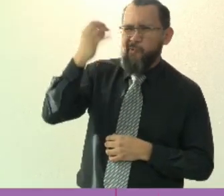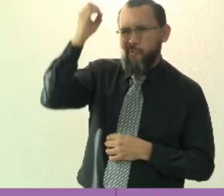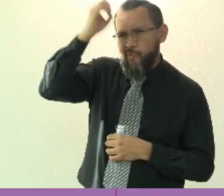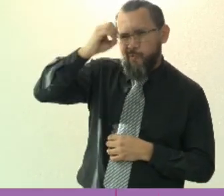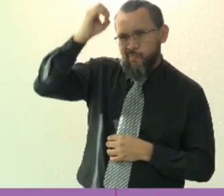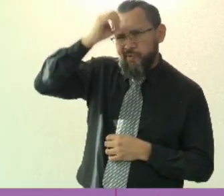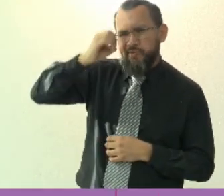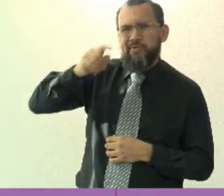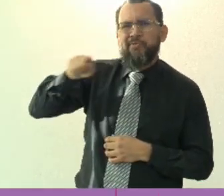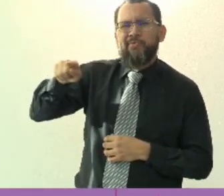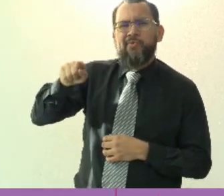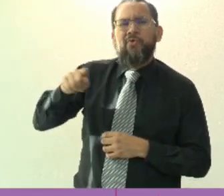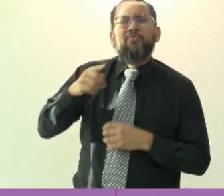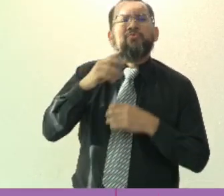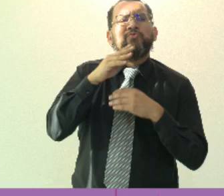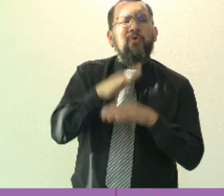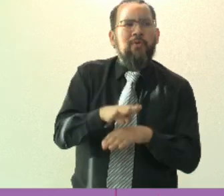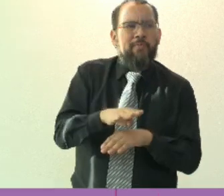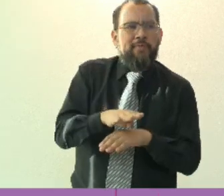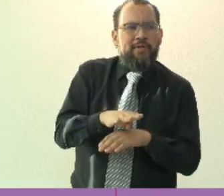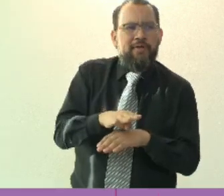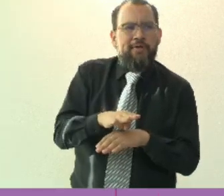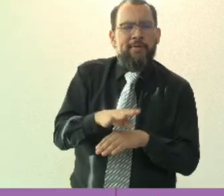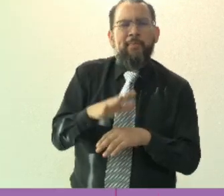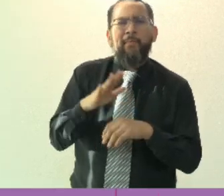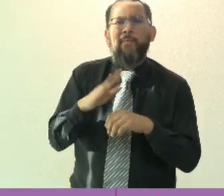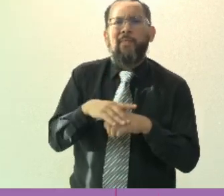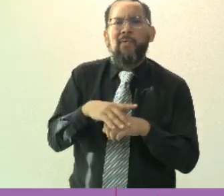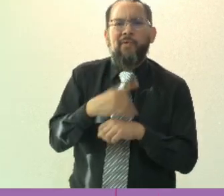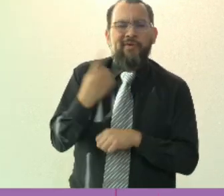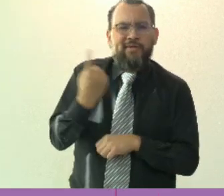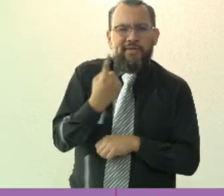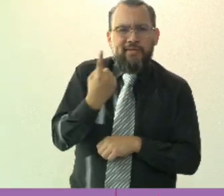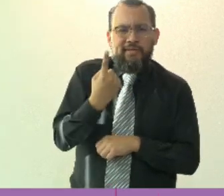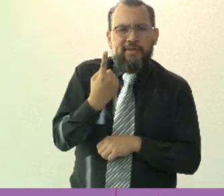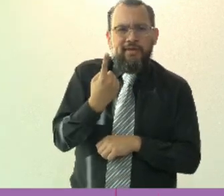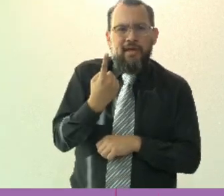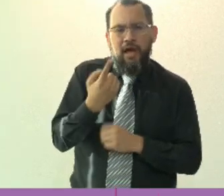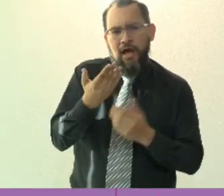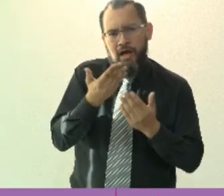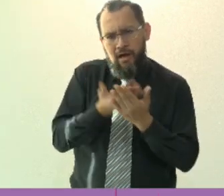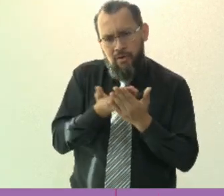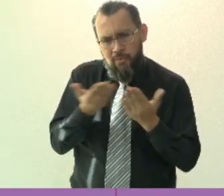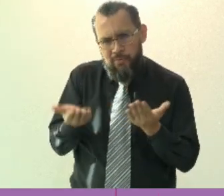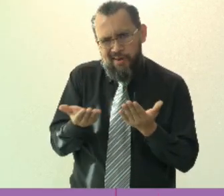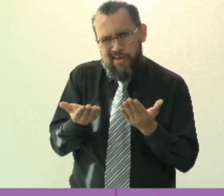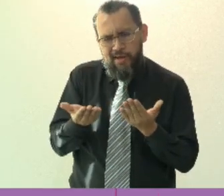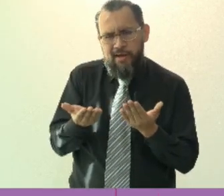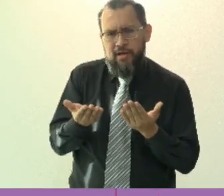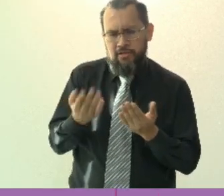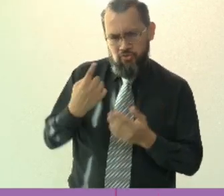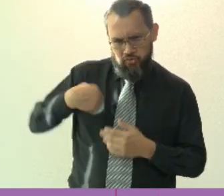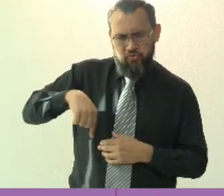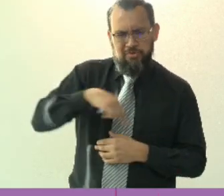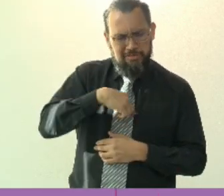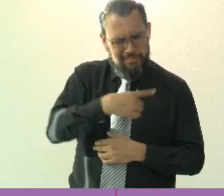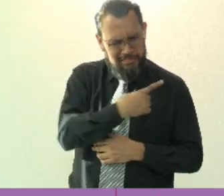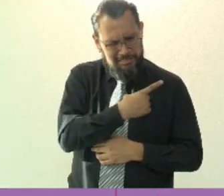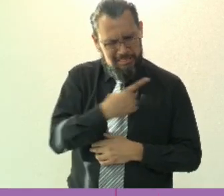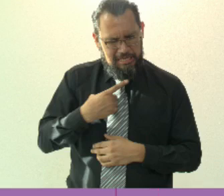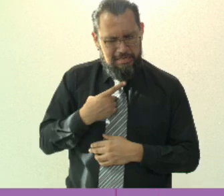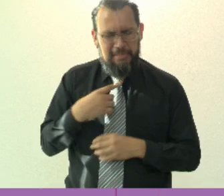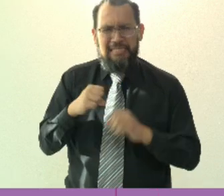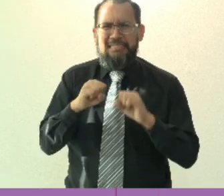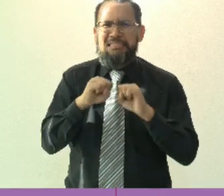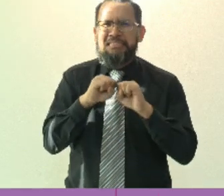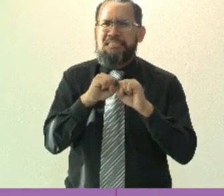reitero, respecto de por qué es importante que tengamos un sistema, cuáles